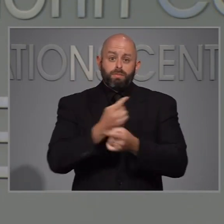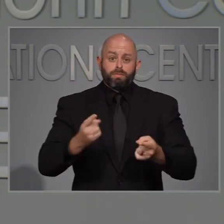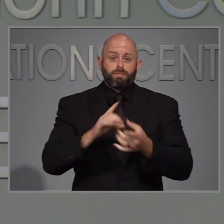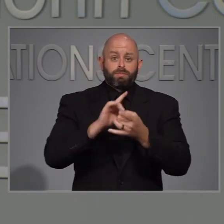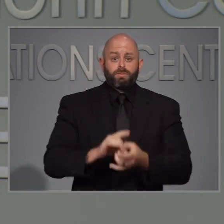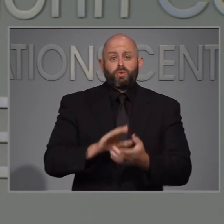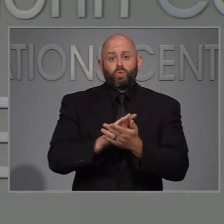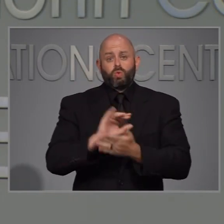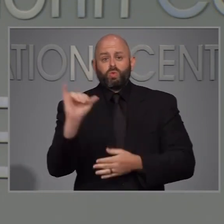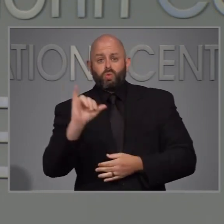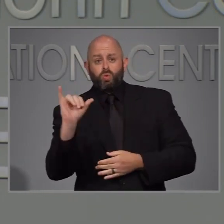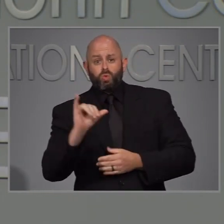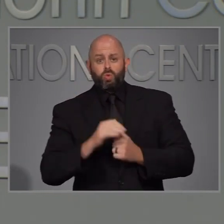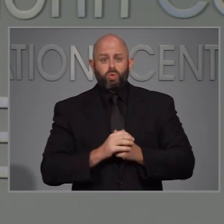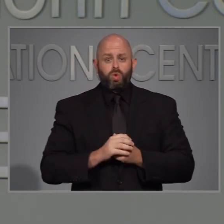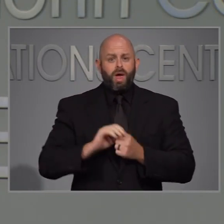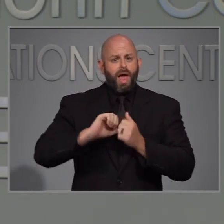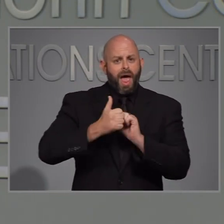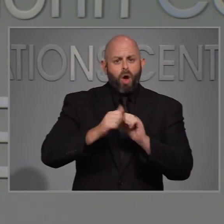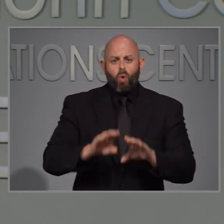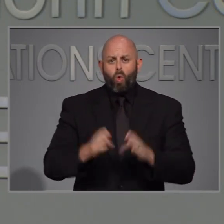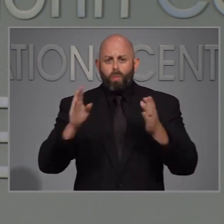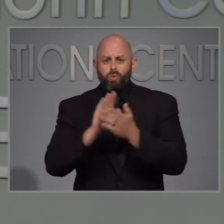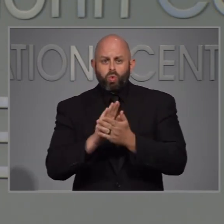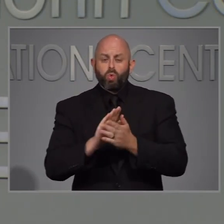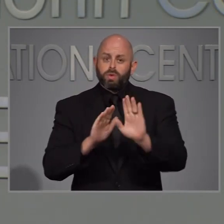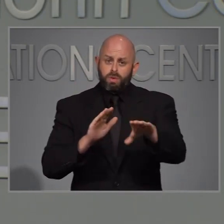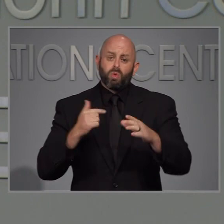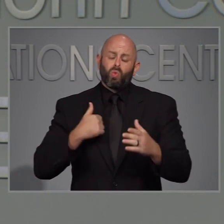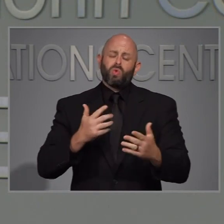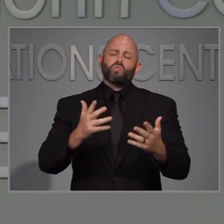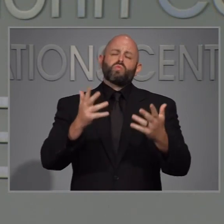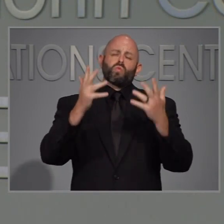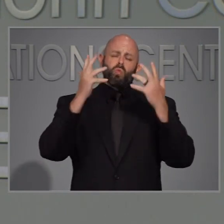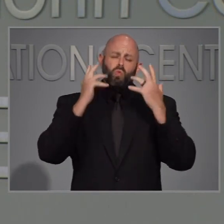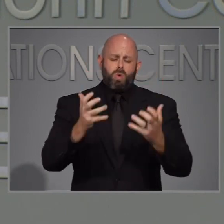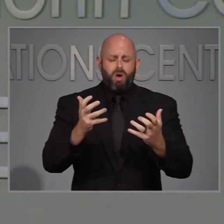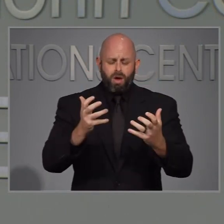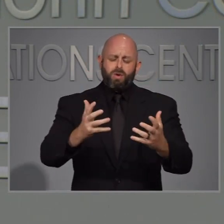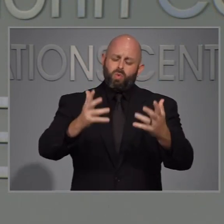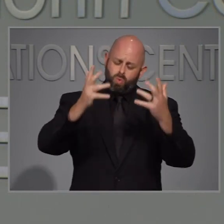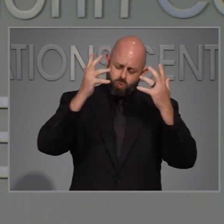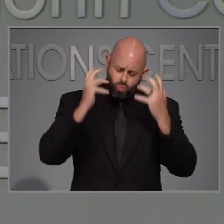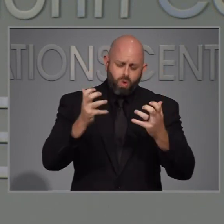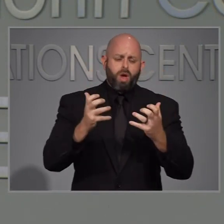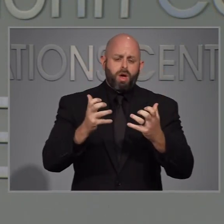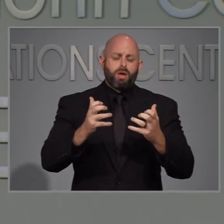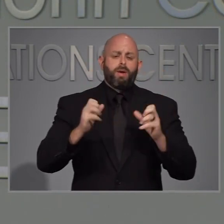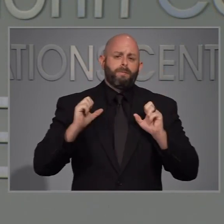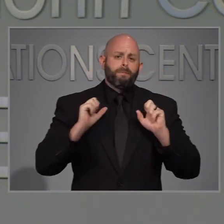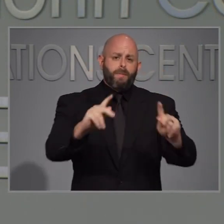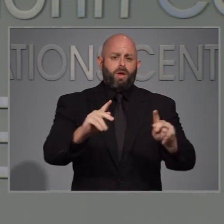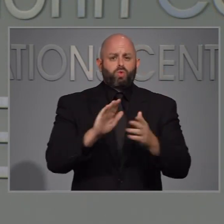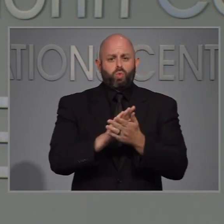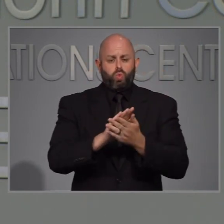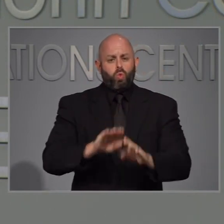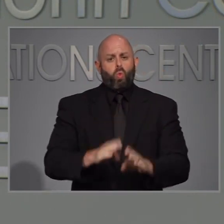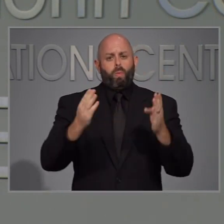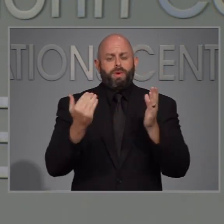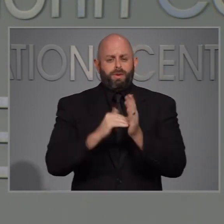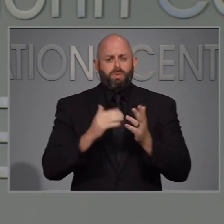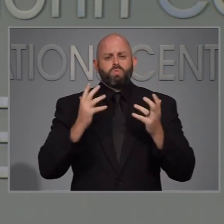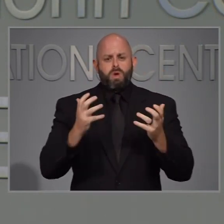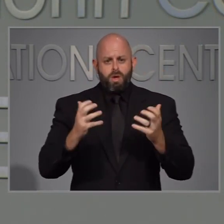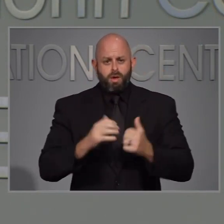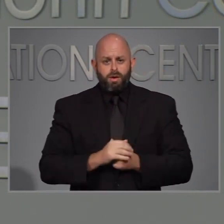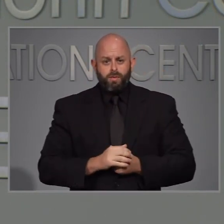tenemos un anuncio importante sobre las escuelas y cómo las vamos a abrir. Realmente queremos que los niños regresen a la escuela.